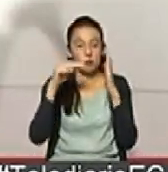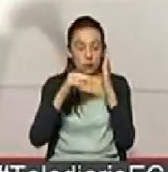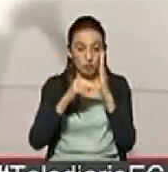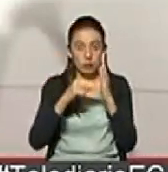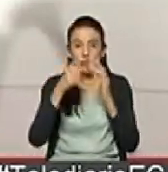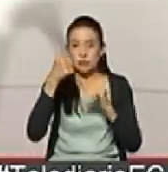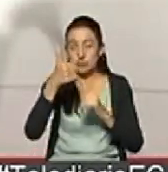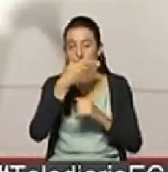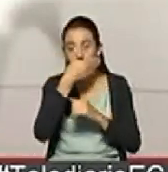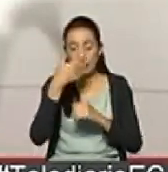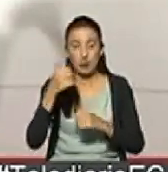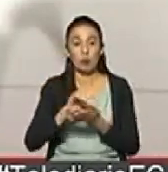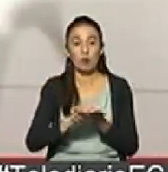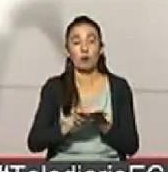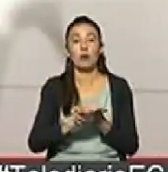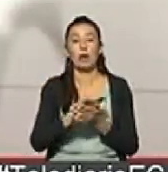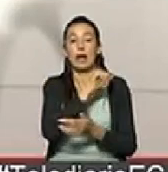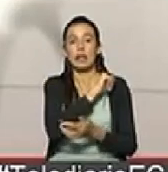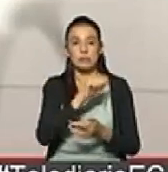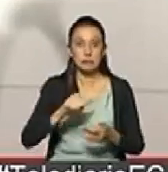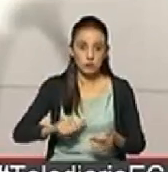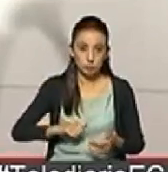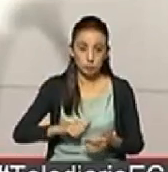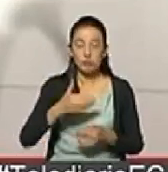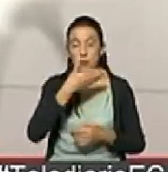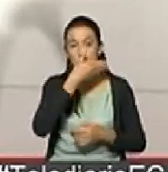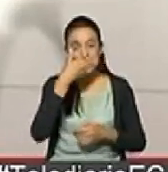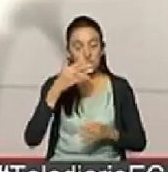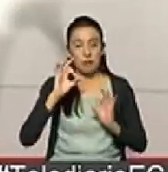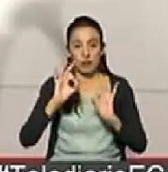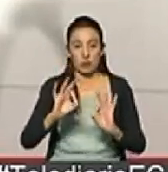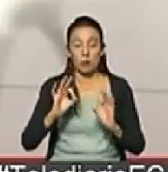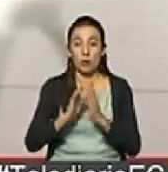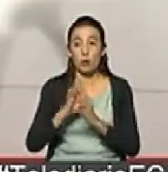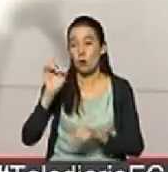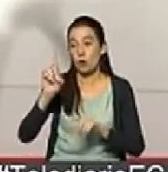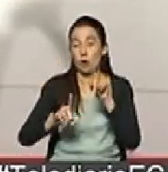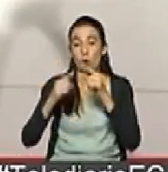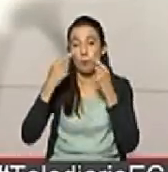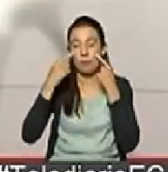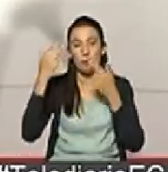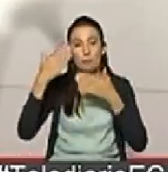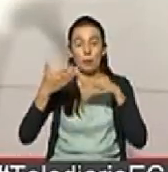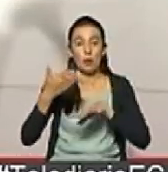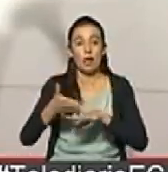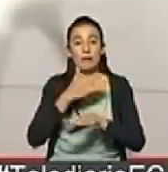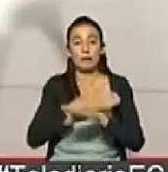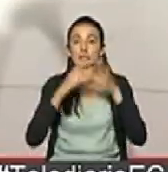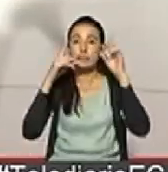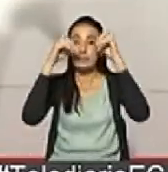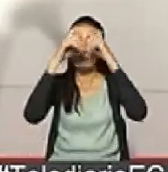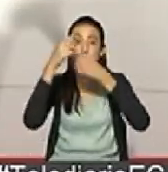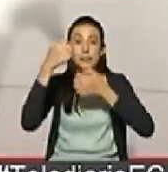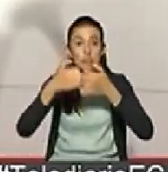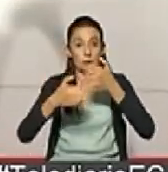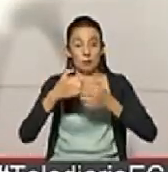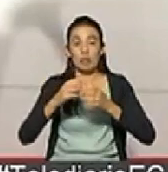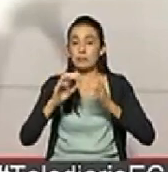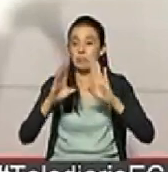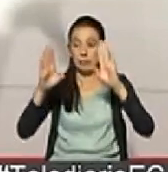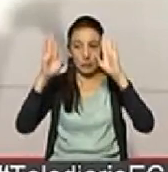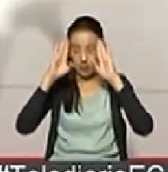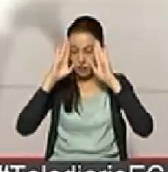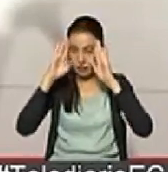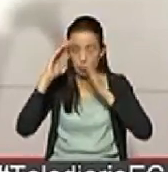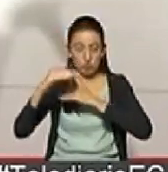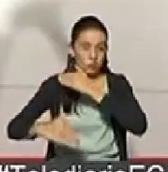actitudes, acompañarles y saber que los chicos han tenido algún tipo de deficiencia, algún tipo de dificultad. Entonces, estar pendiente a